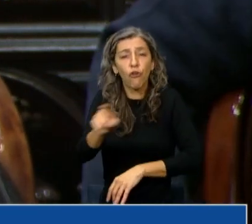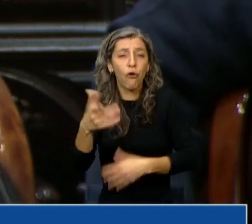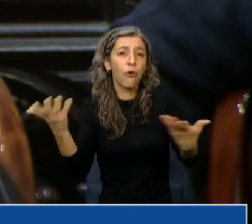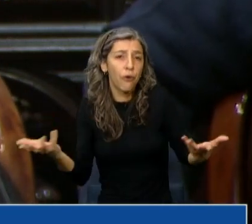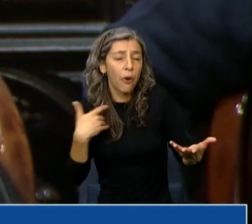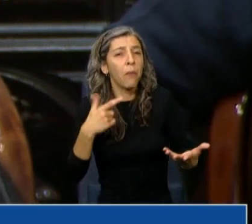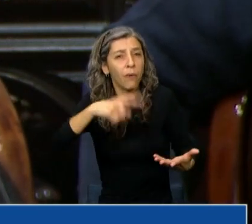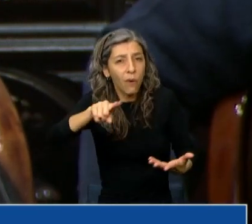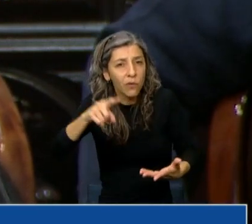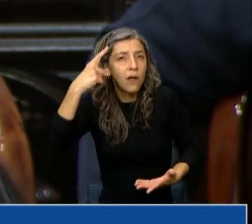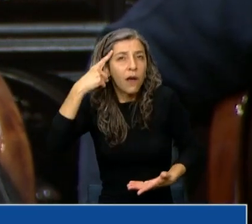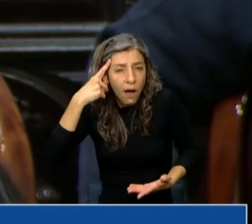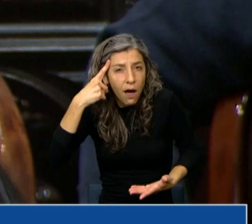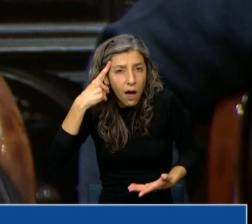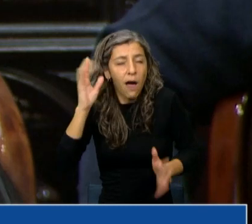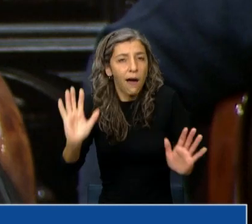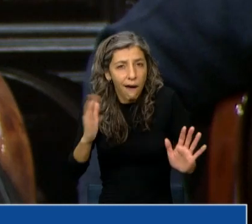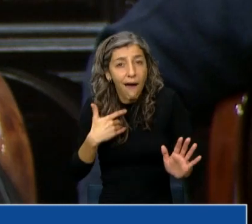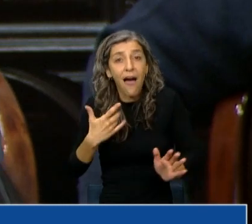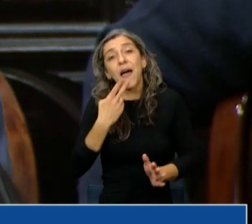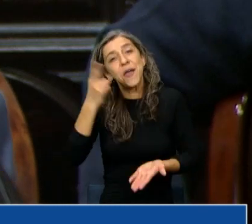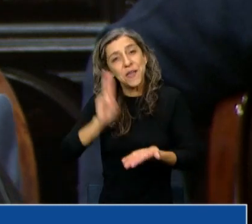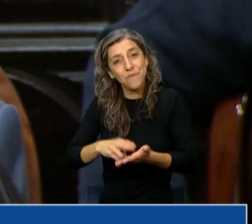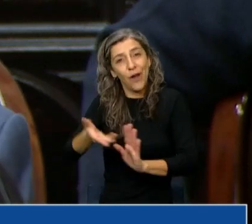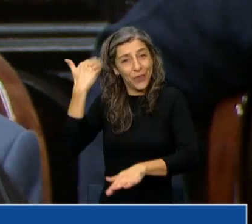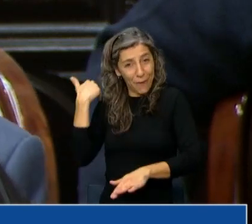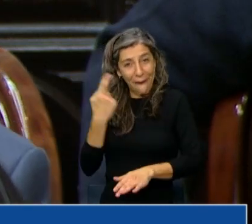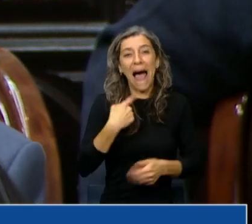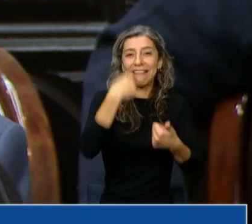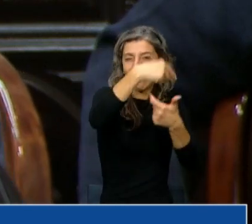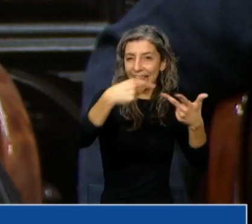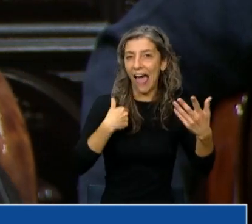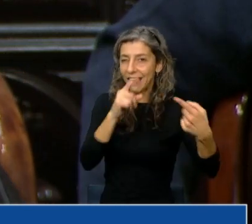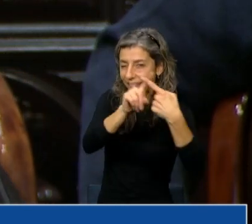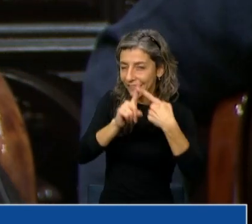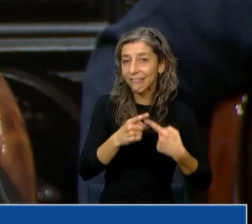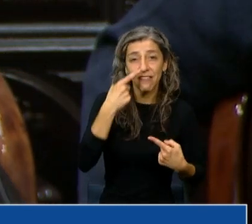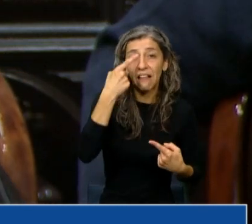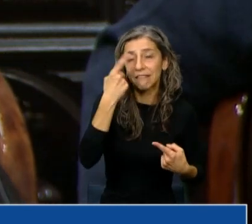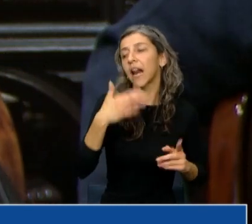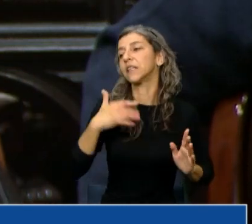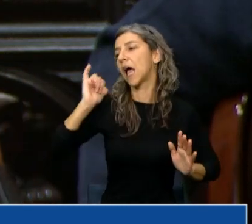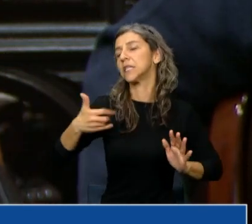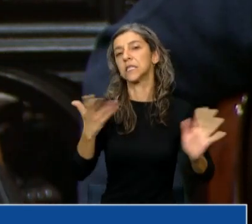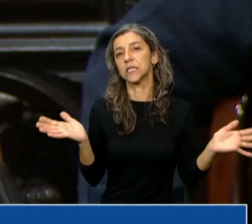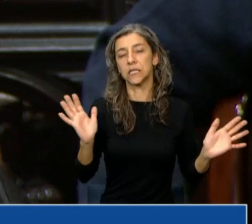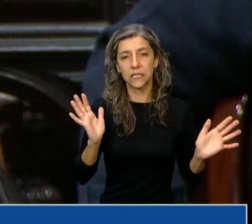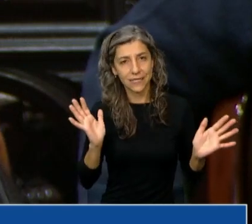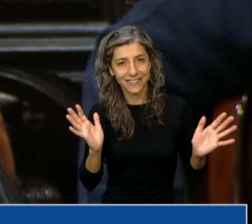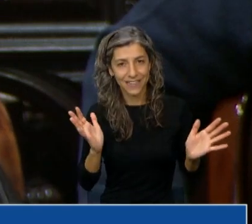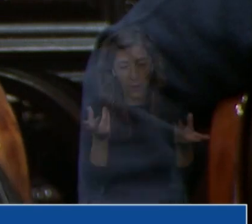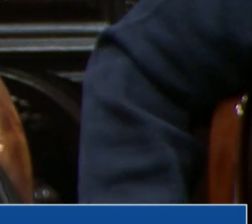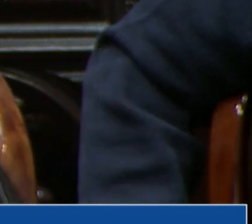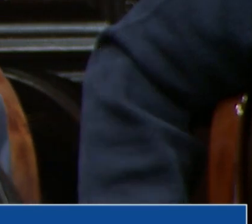los poderosos, presurosos, salen a congraciarse con el poder económico. Entonces, pues, nos